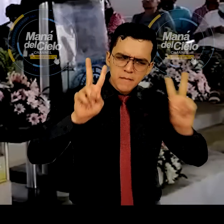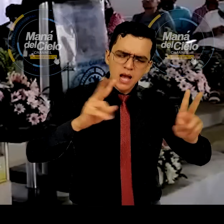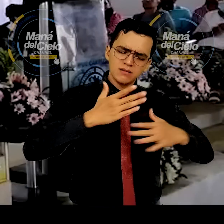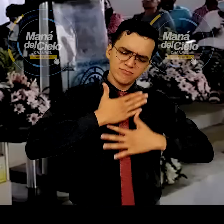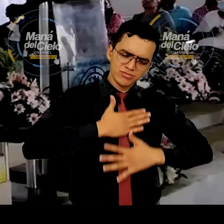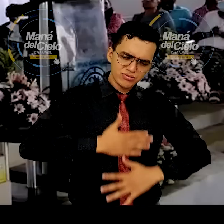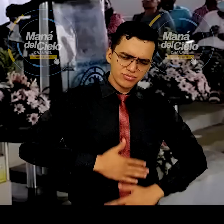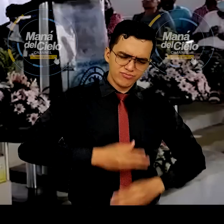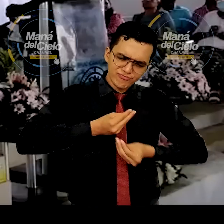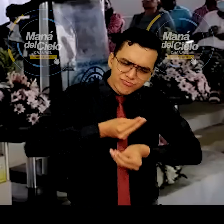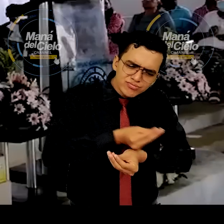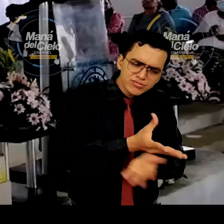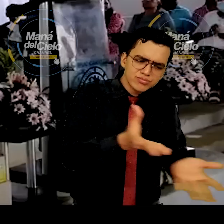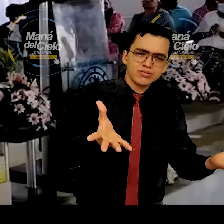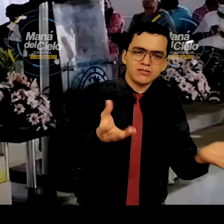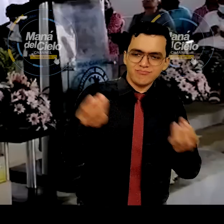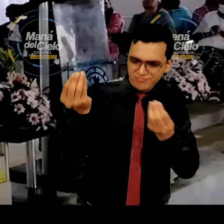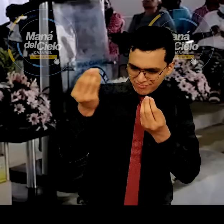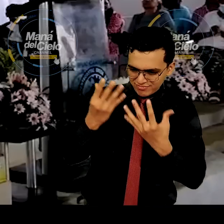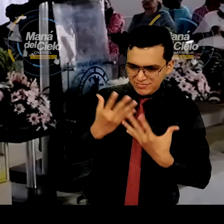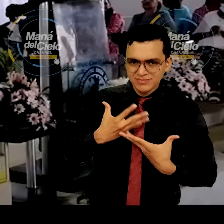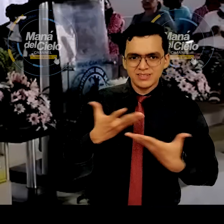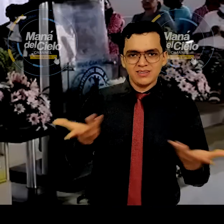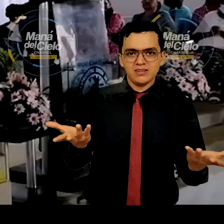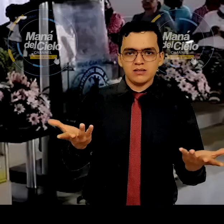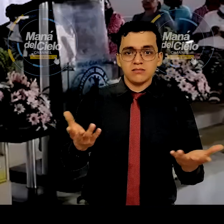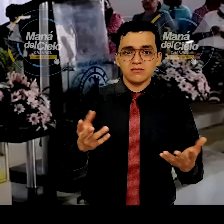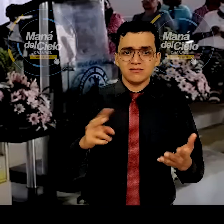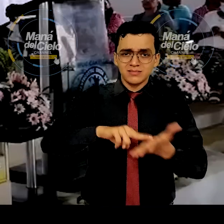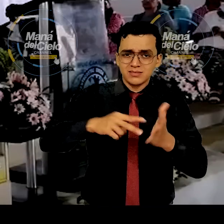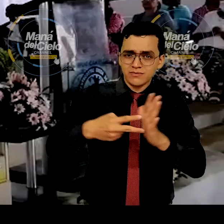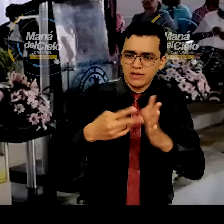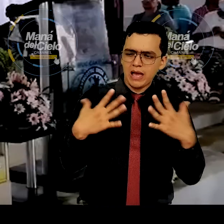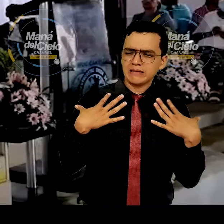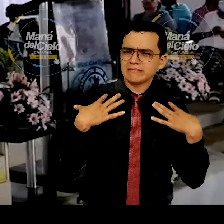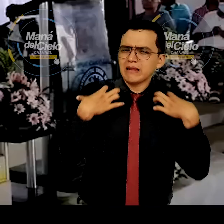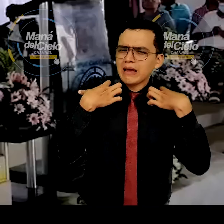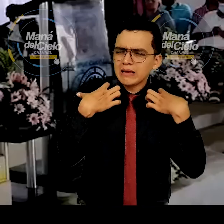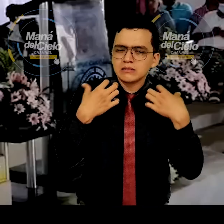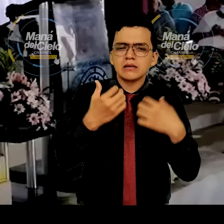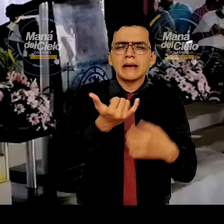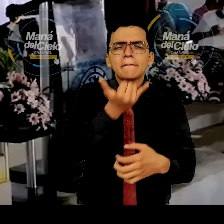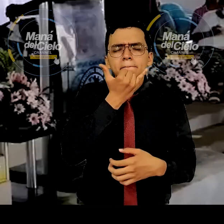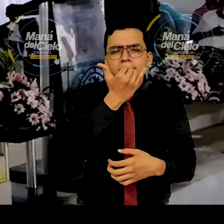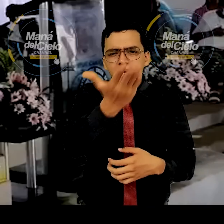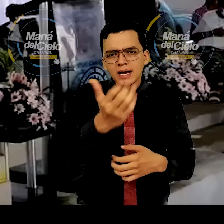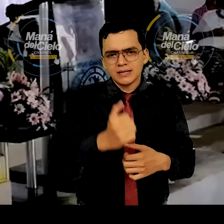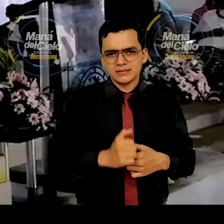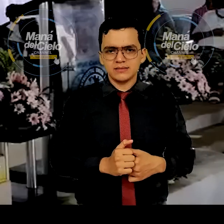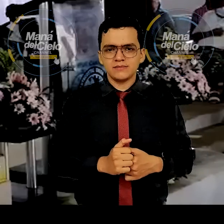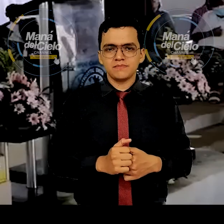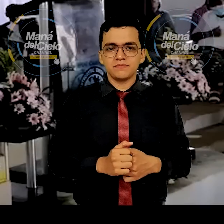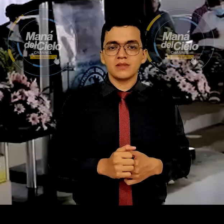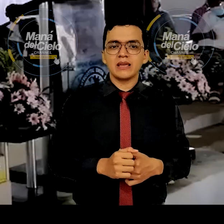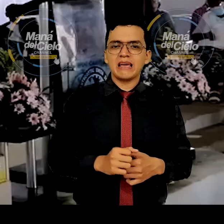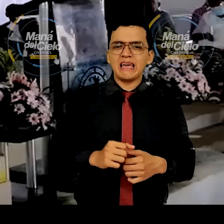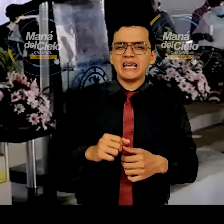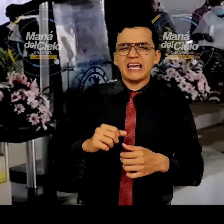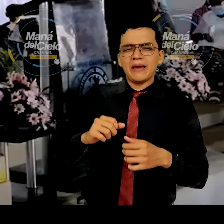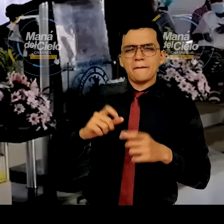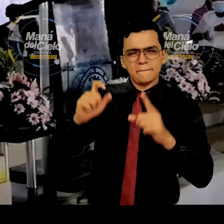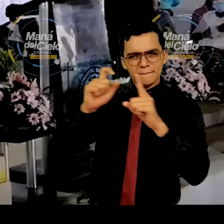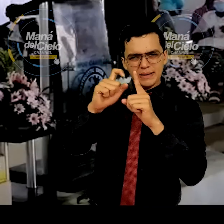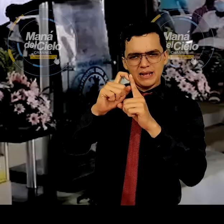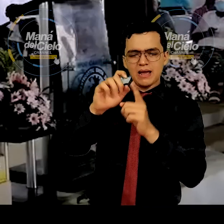tiene estrés es porque algo está pasando. Usted sabe lo que es el estrés, ¿verdad? Usted ha visto los cauchitos con que amarran los